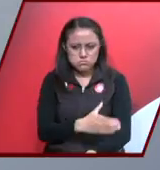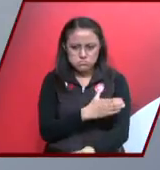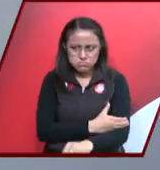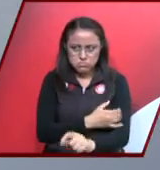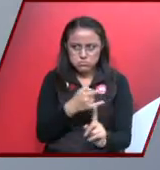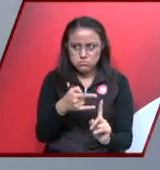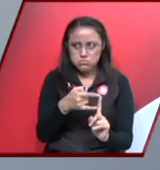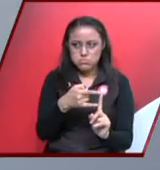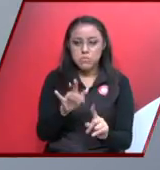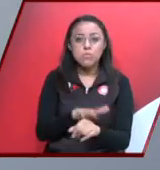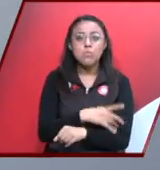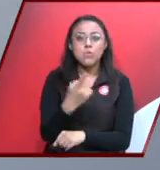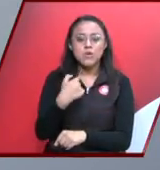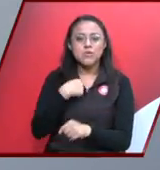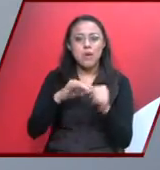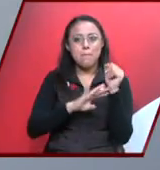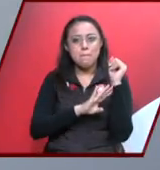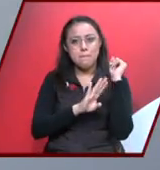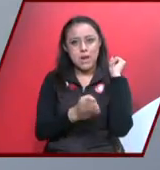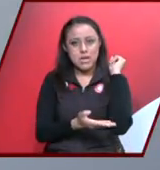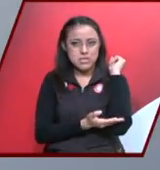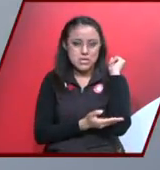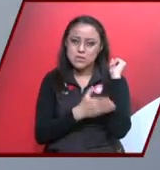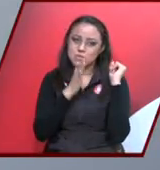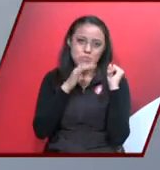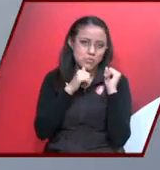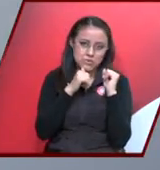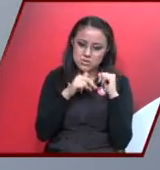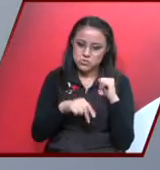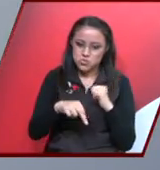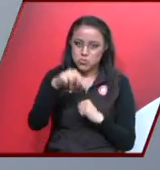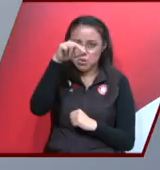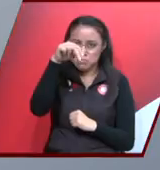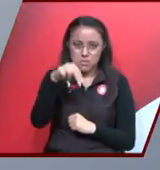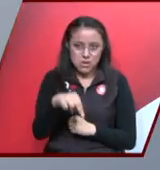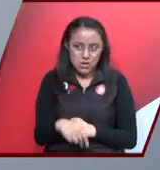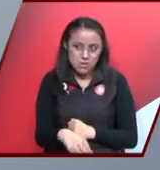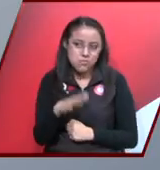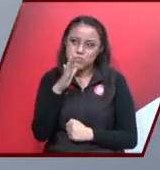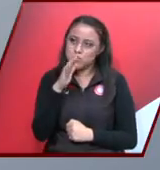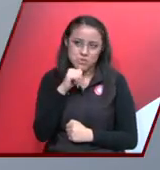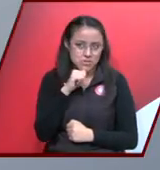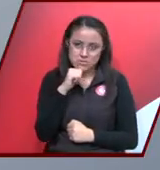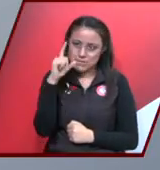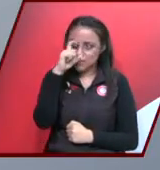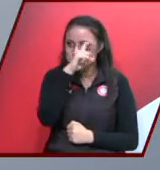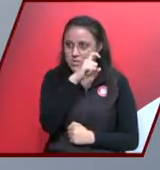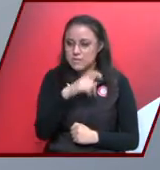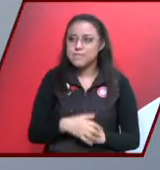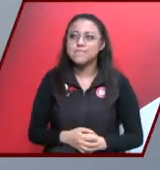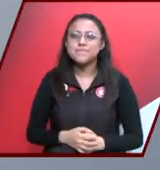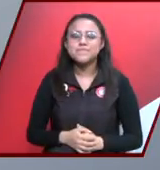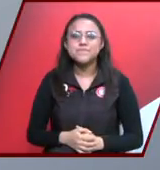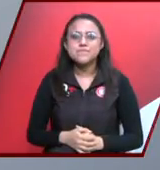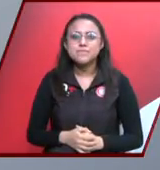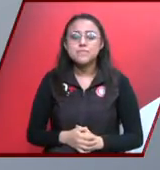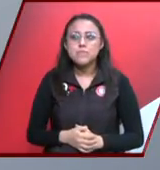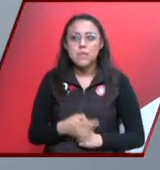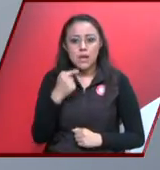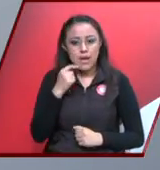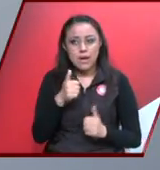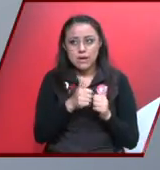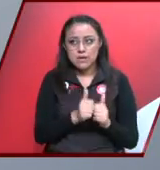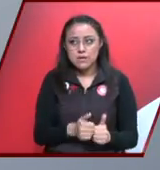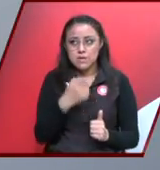puerta porque yo en ese momento estaba embarazada y ya me costaba un poco de trabajo subir y bajar escaleras. Entonces, una vez abajo